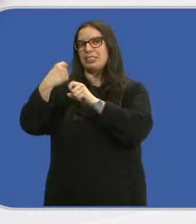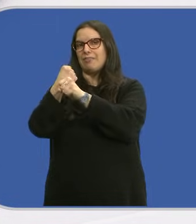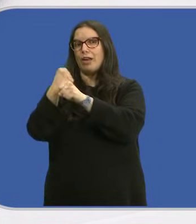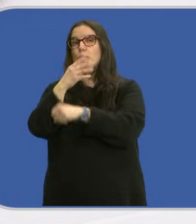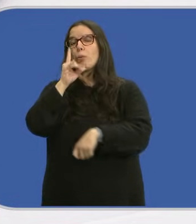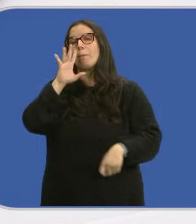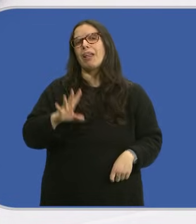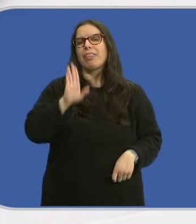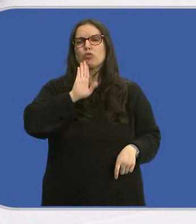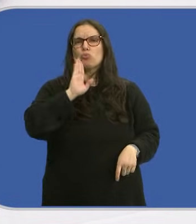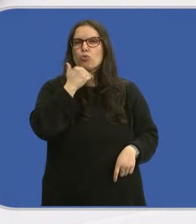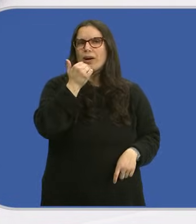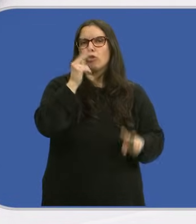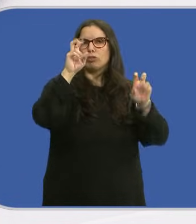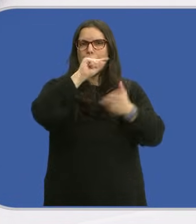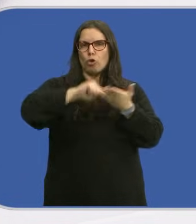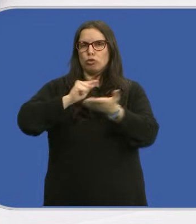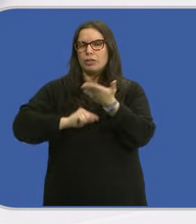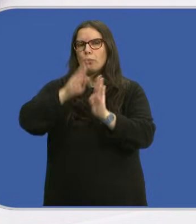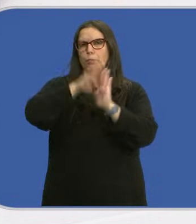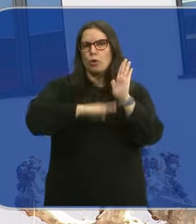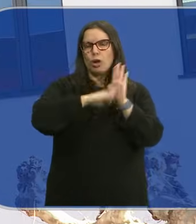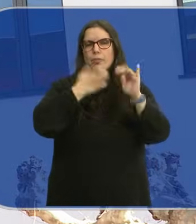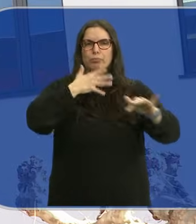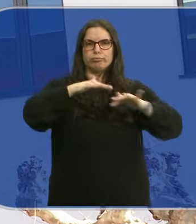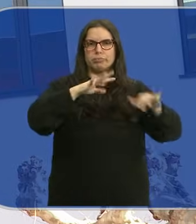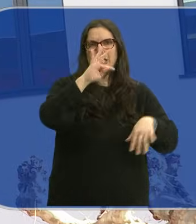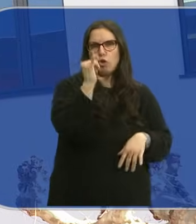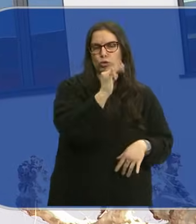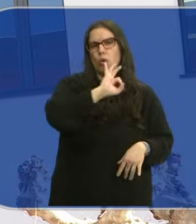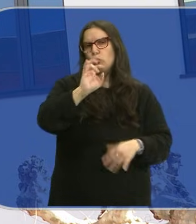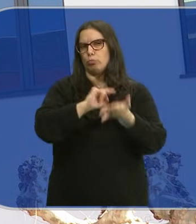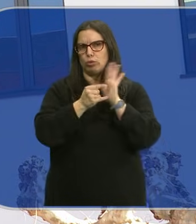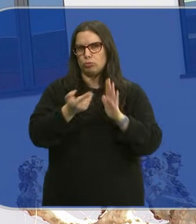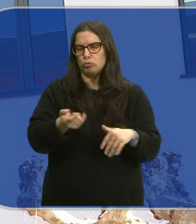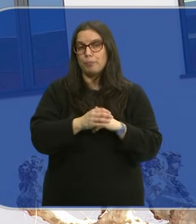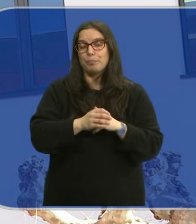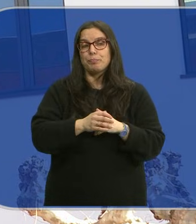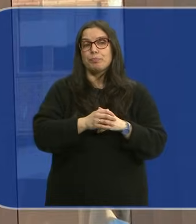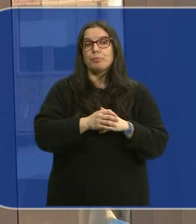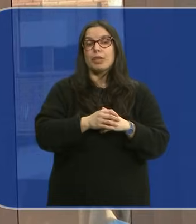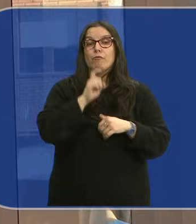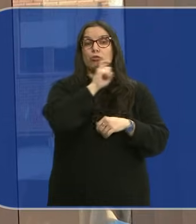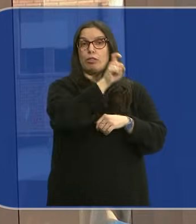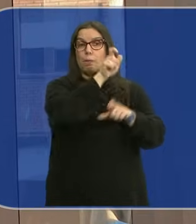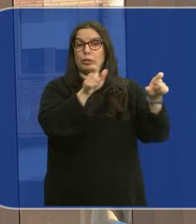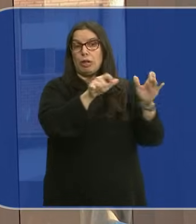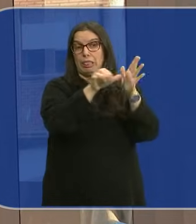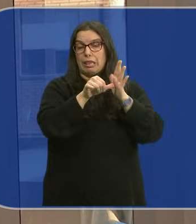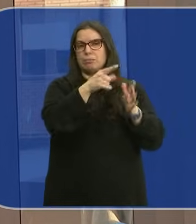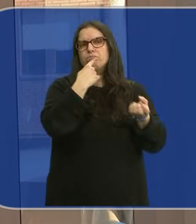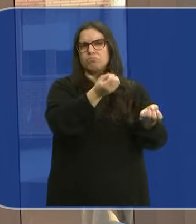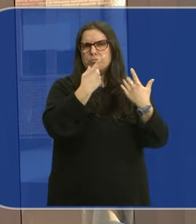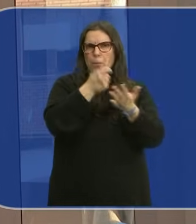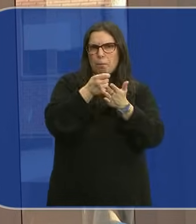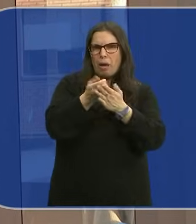presuntas irregularidades en la contratación de programas como Dinamizar TJ u otros proyectos. Fuentes cercanas a la Fundación niegan que se hayan